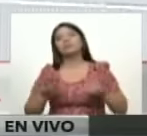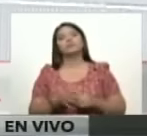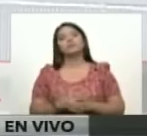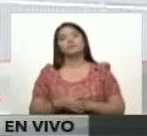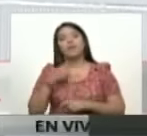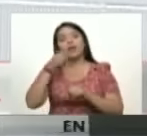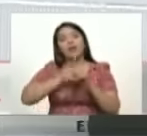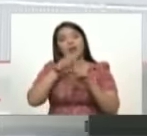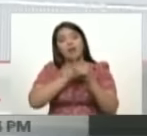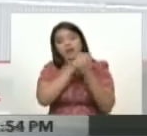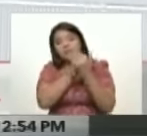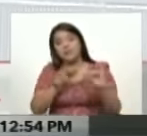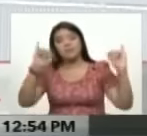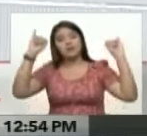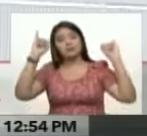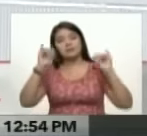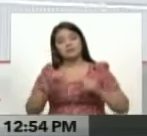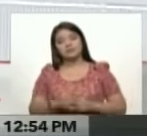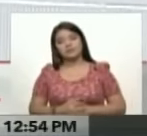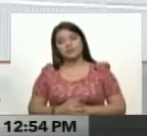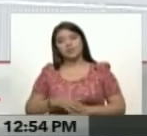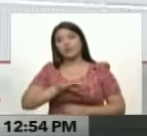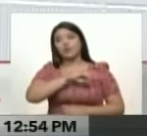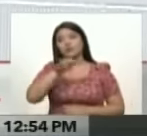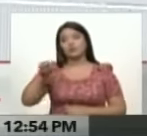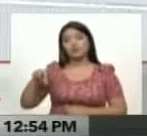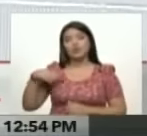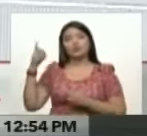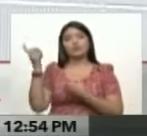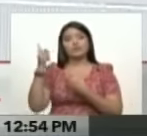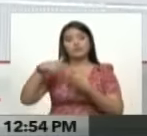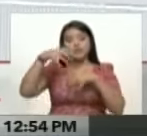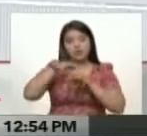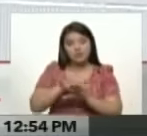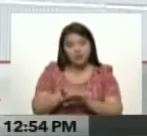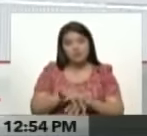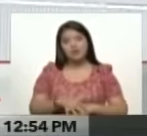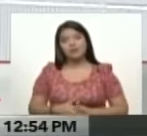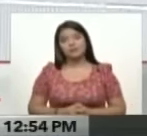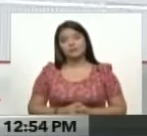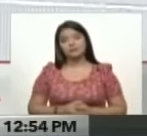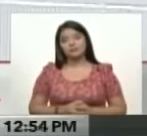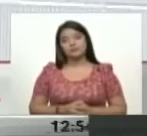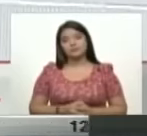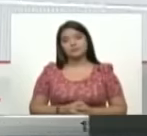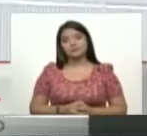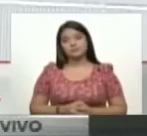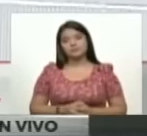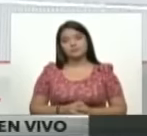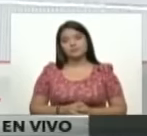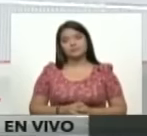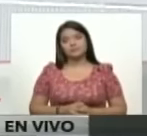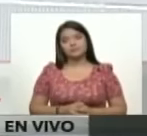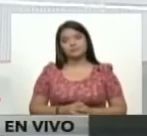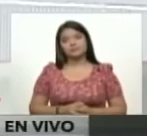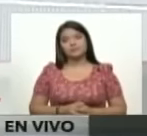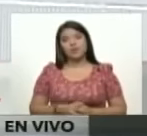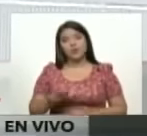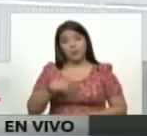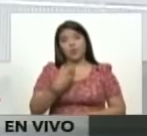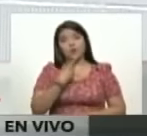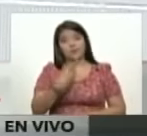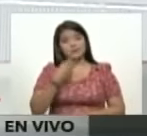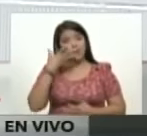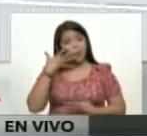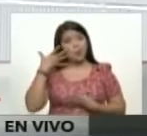gesta independicista. Nos sumamos, nos integramos y nos debemos, y puedo decir con